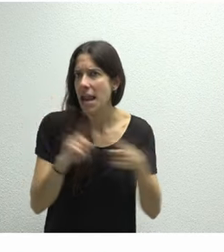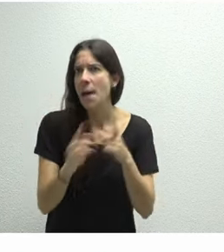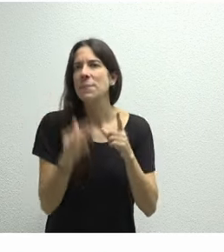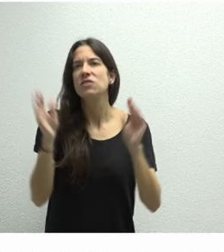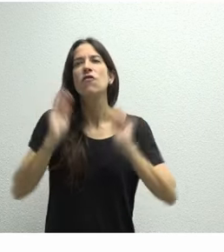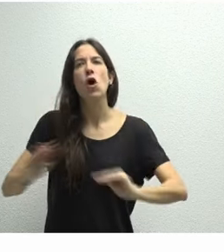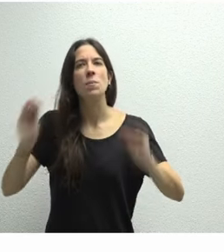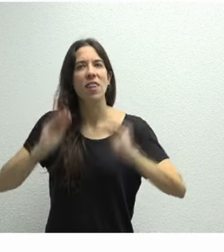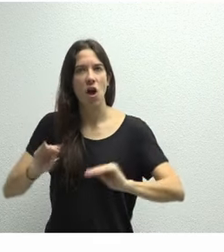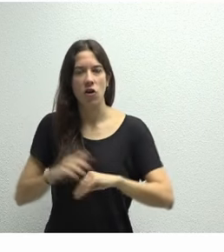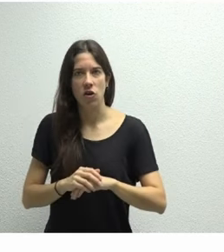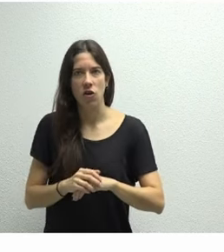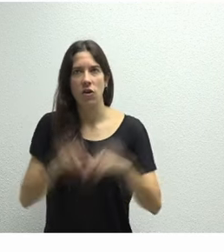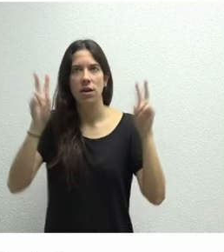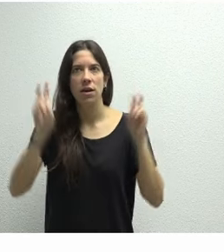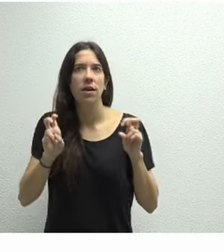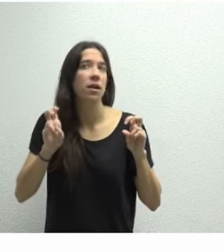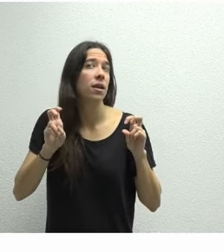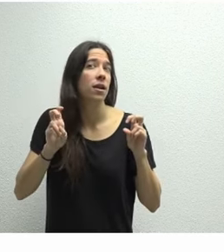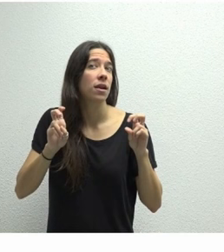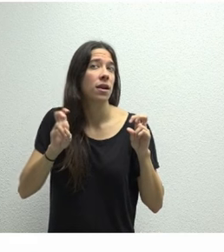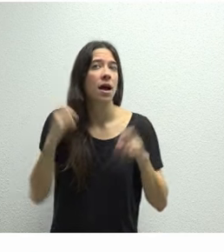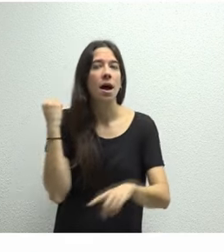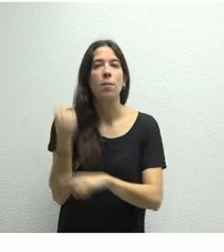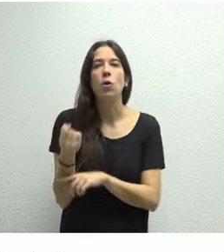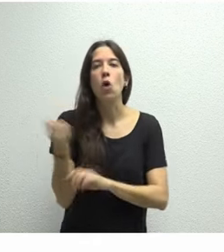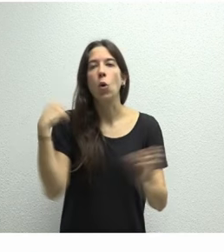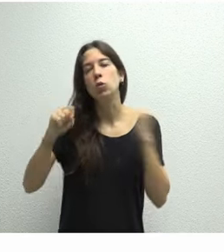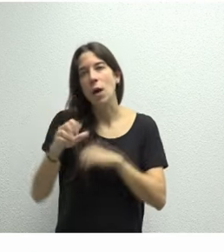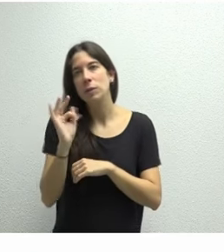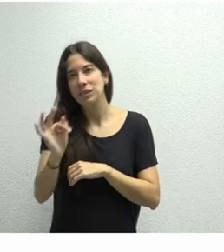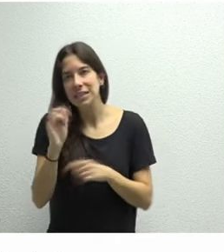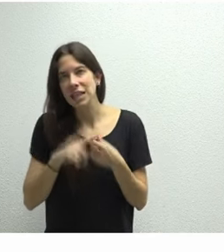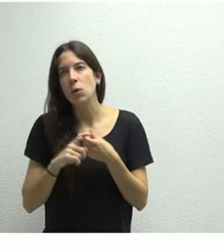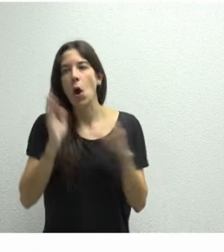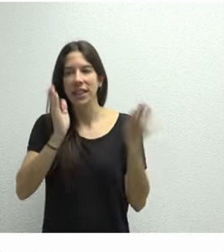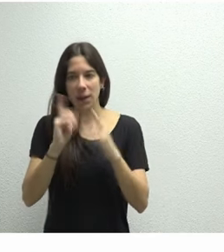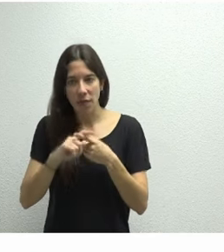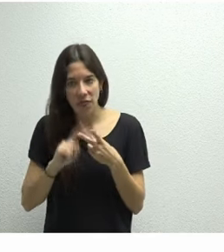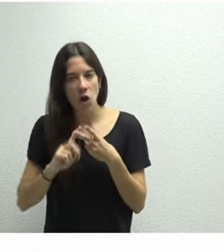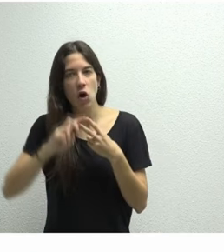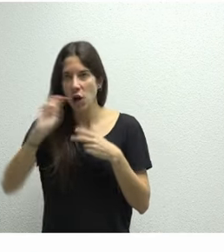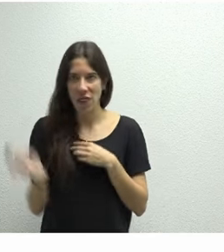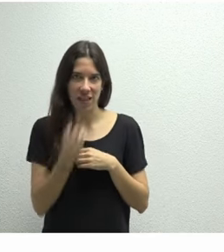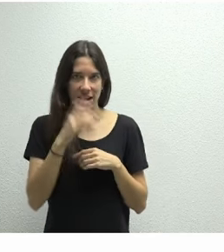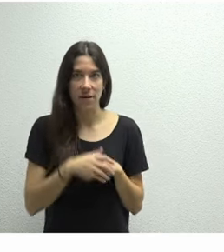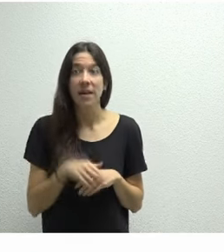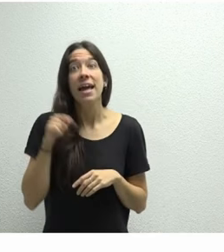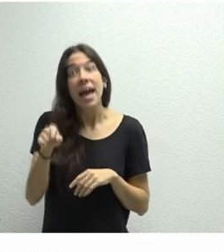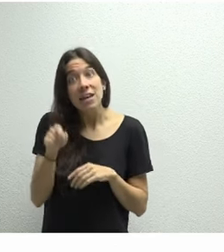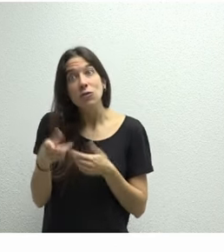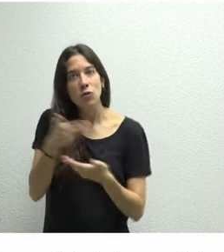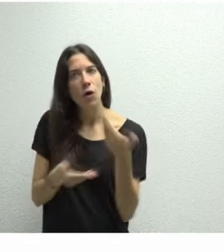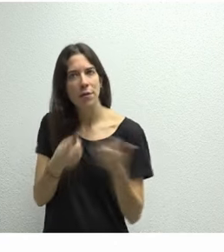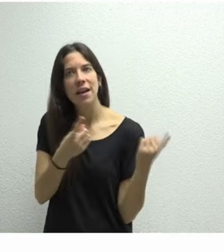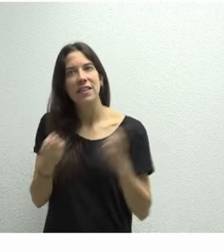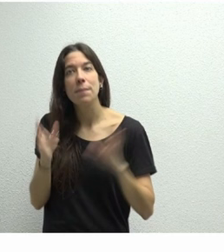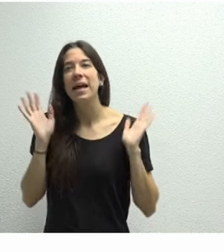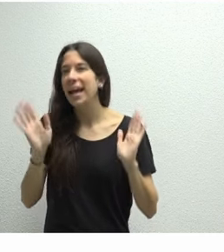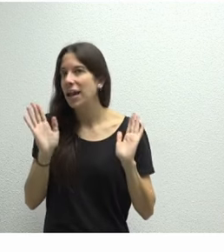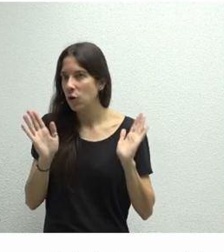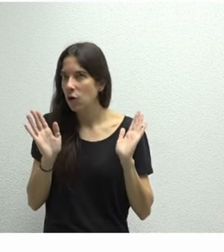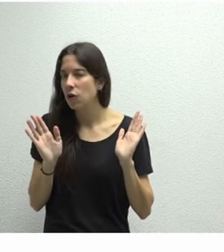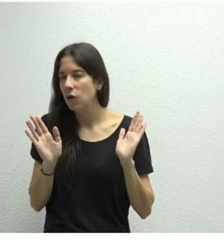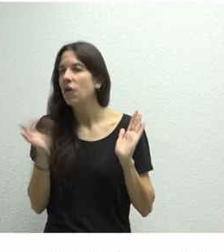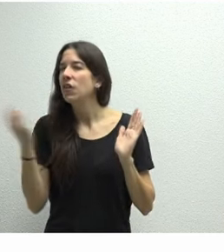eh lo que significaría apoyo conductual positivo intervención etcétera etcétera no y es esa colaboración Pero tiene que ser